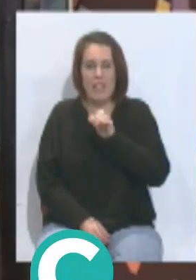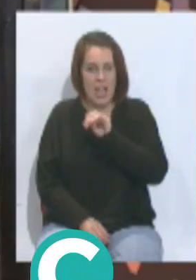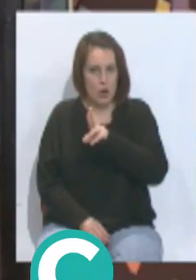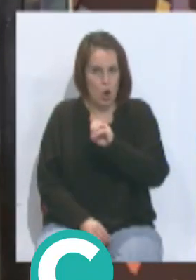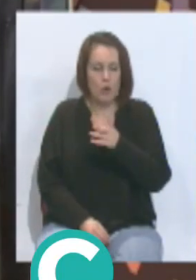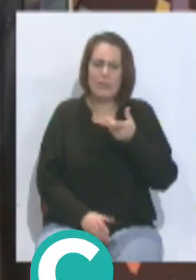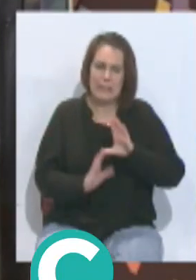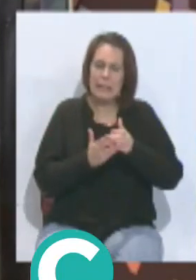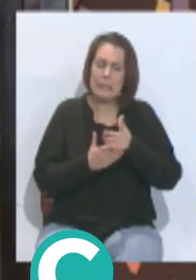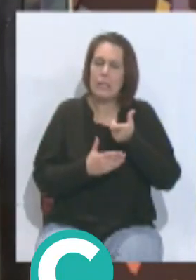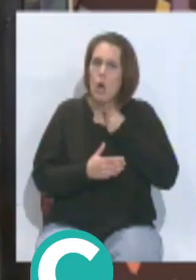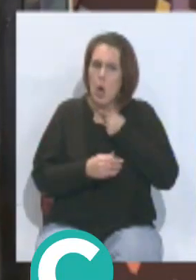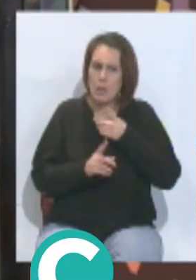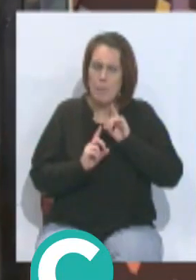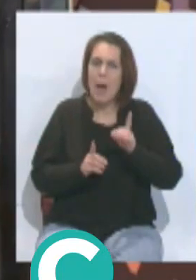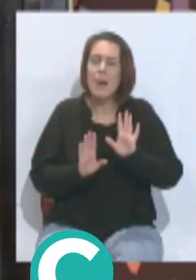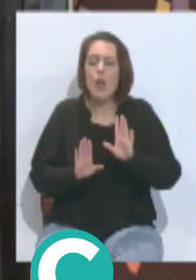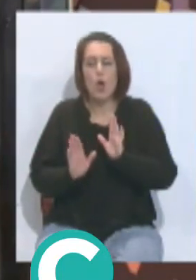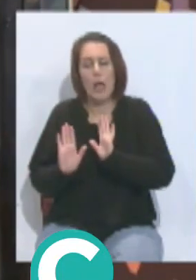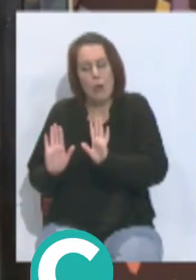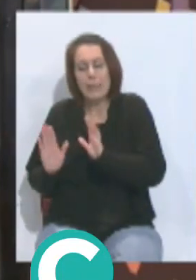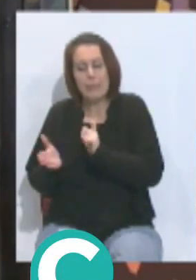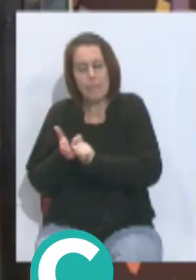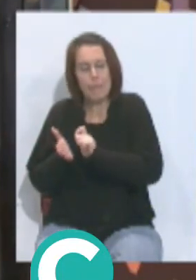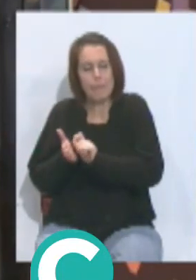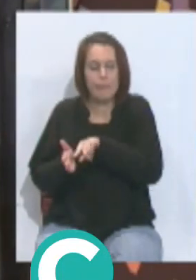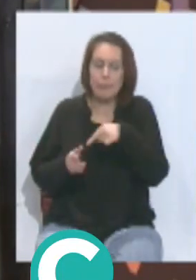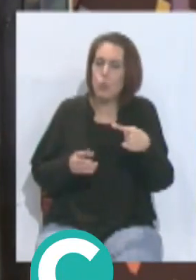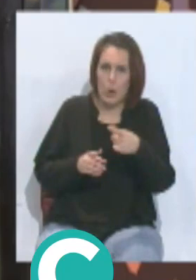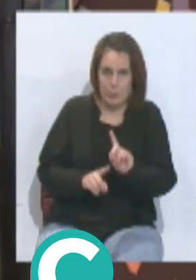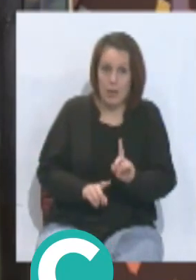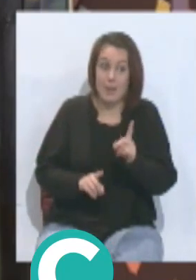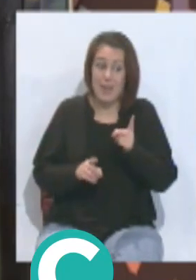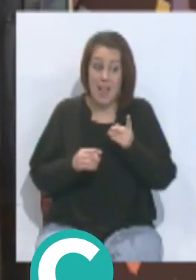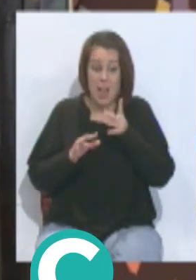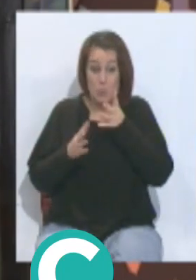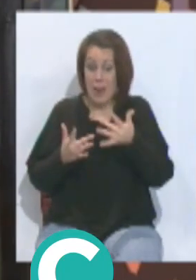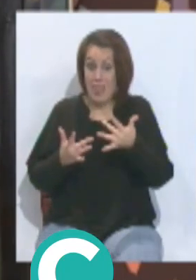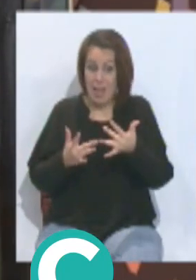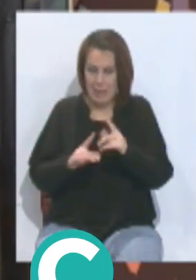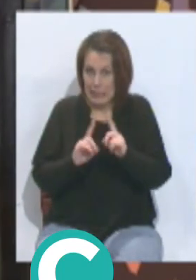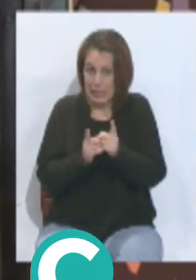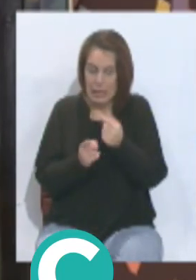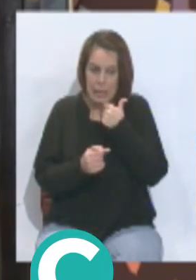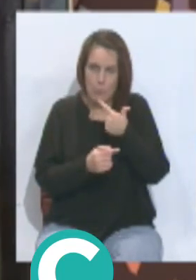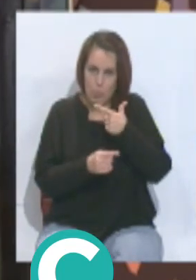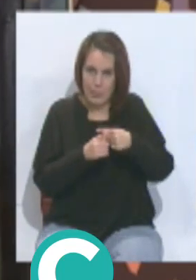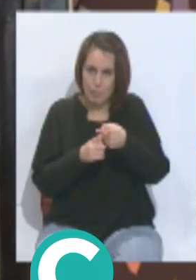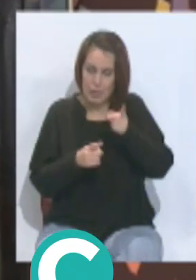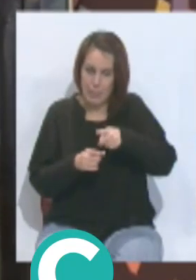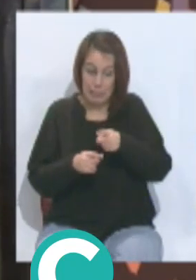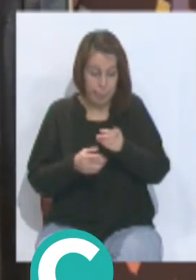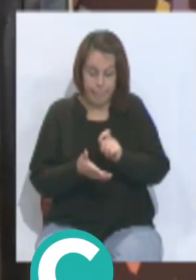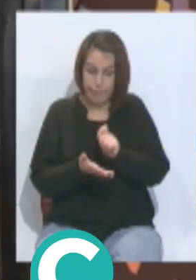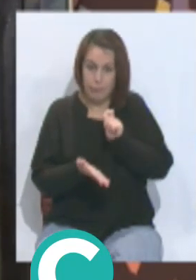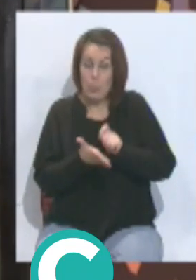con su chirigota adelante, aunque sin la autoría de El Noli. Y más actualidad brevemente, que le decimos que compartimos también